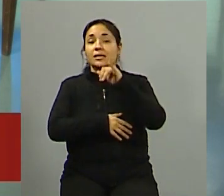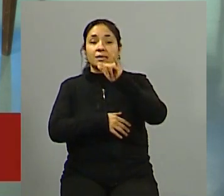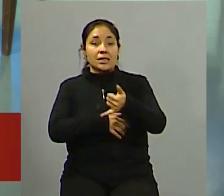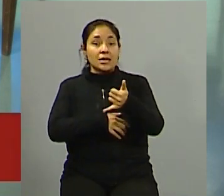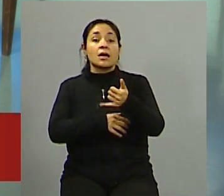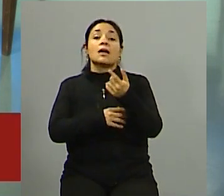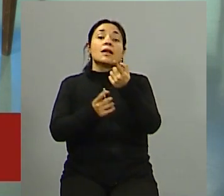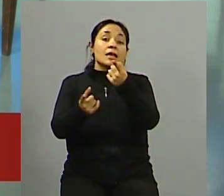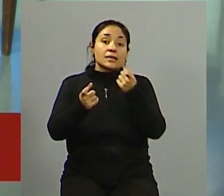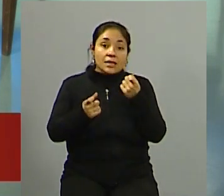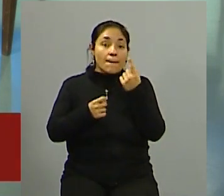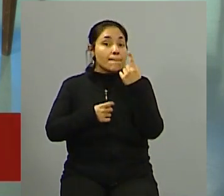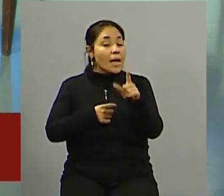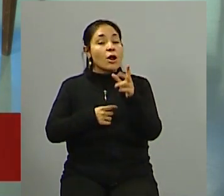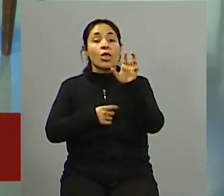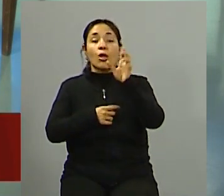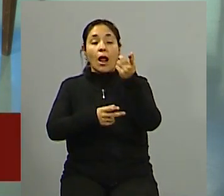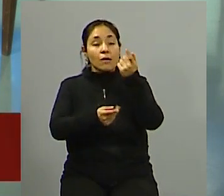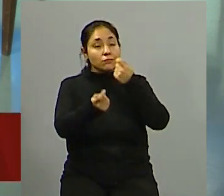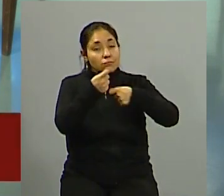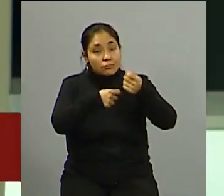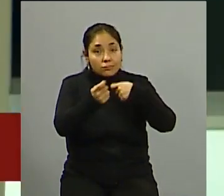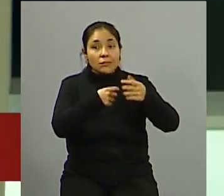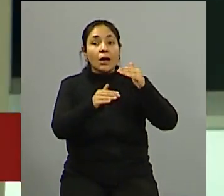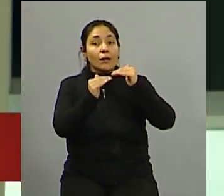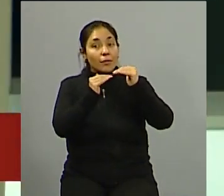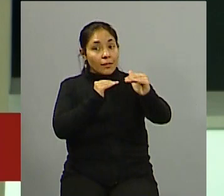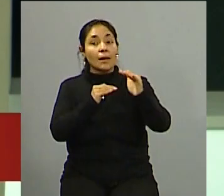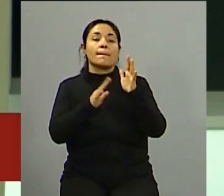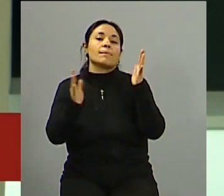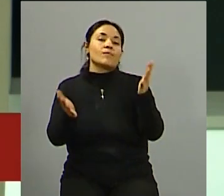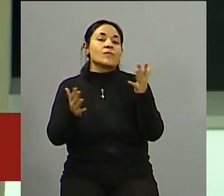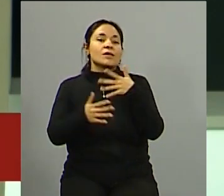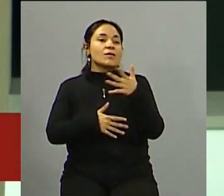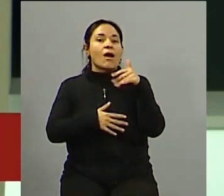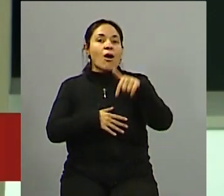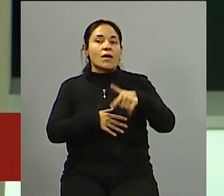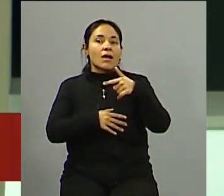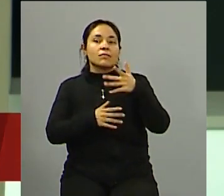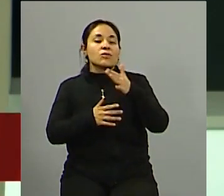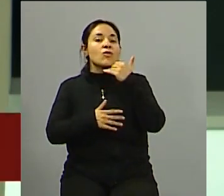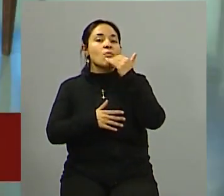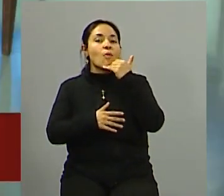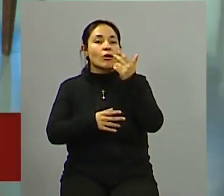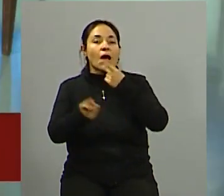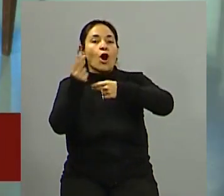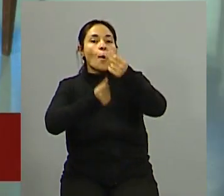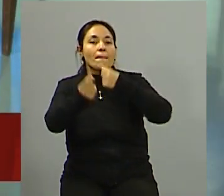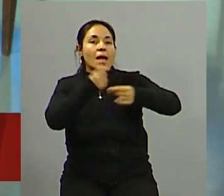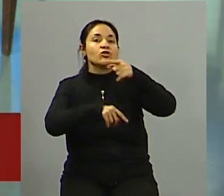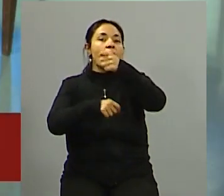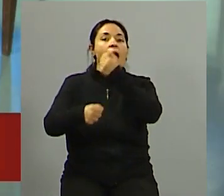no suficiente para contener el tipo de cambio. Hoy el tipo de cambio no está directamente ligado si hay acuerdo o no hay acuerdo con el FMI. Definitivamente que si no lo